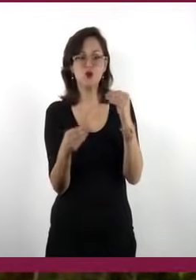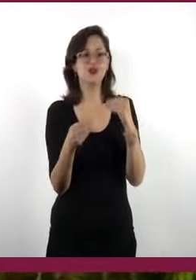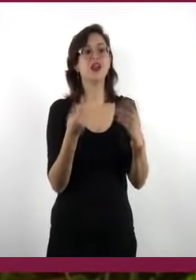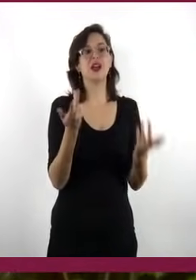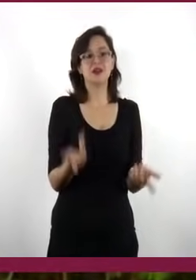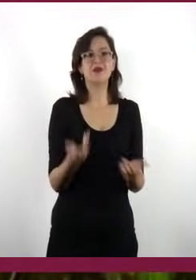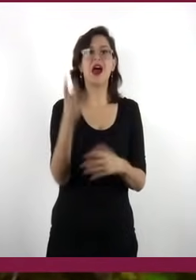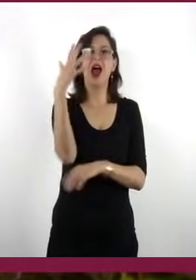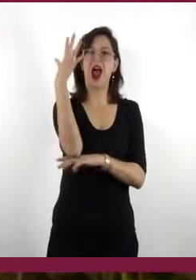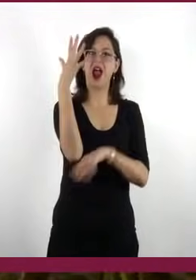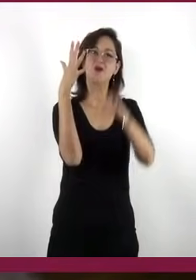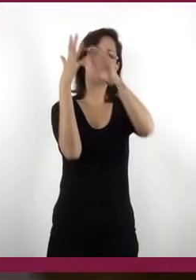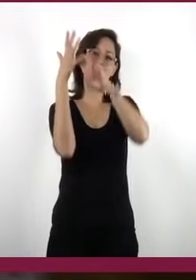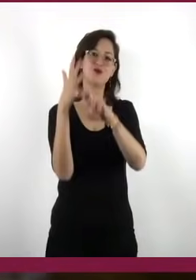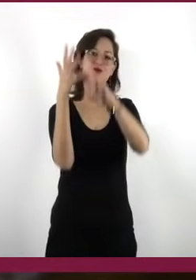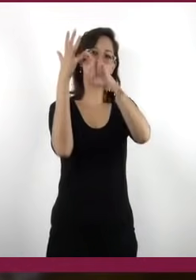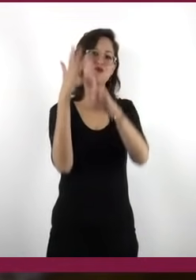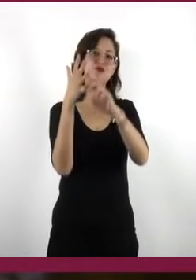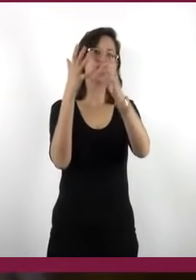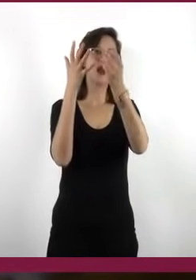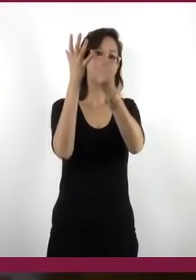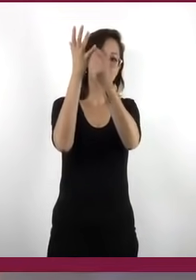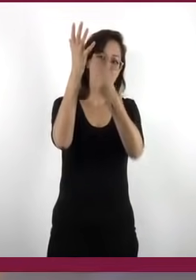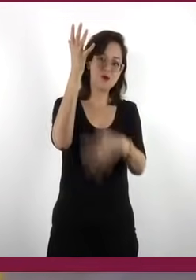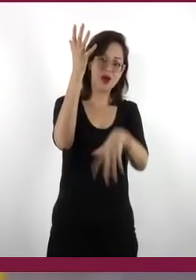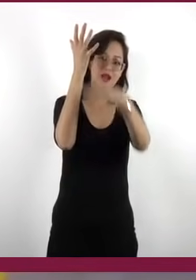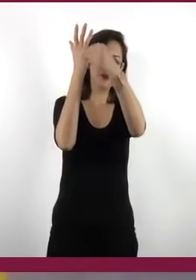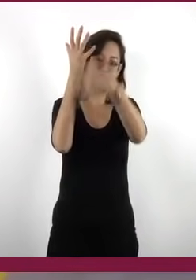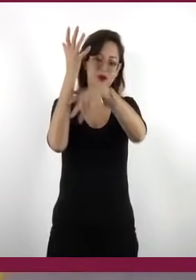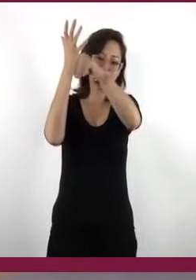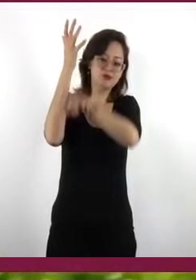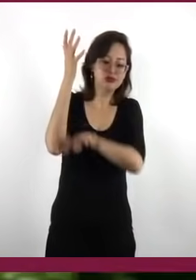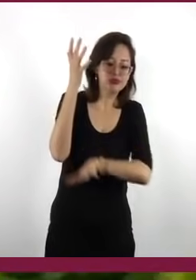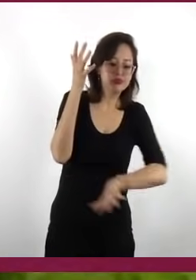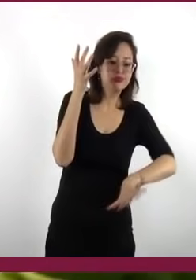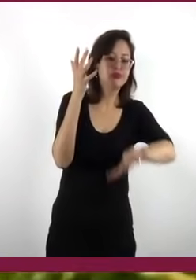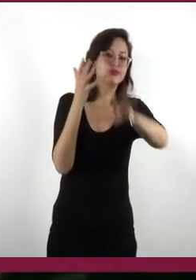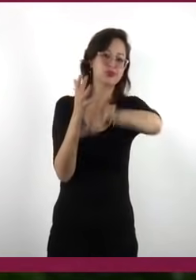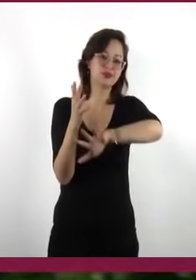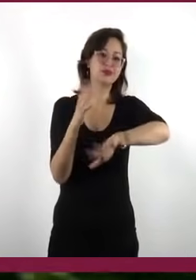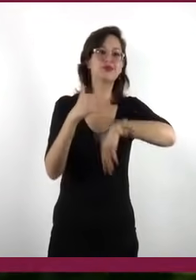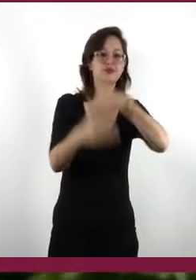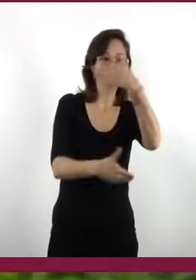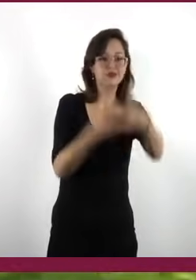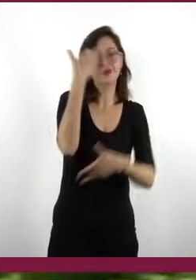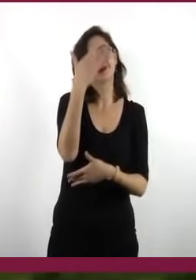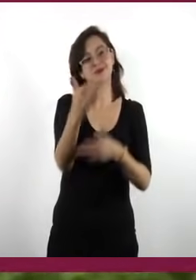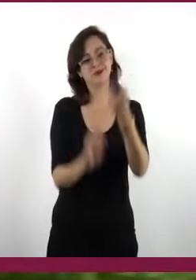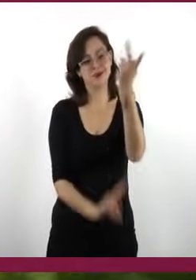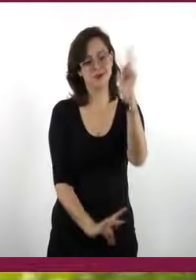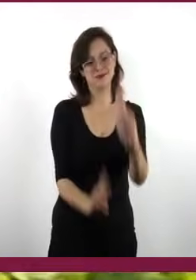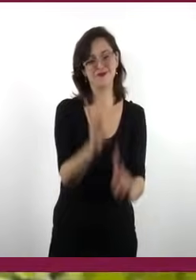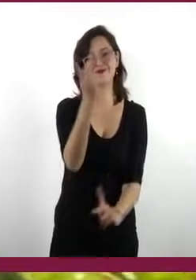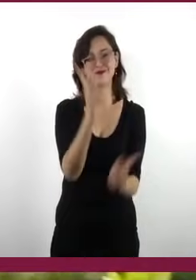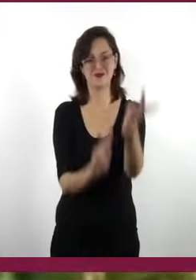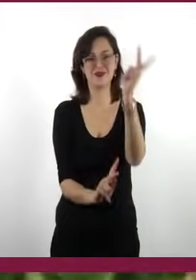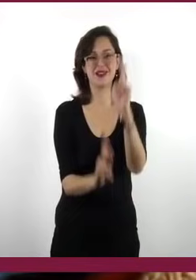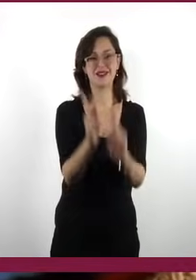mueven las copas de los árboles y tiran semillas que se esparcen en el suelo y que con el paso del tiempo germinarán.